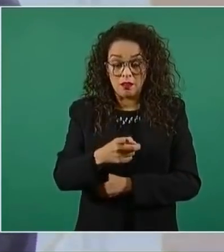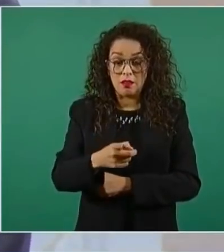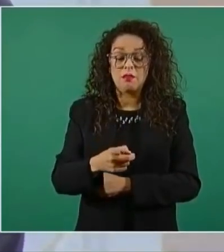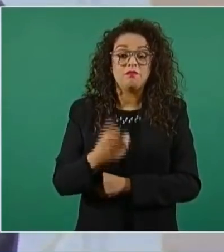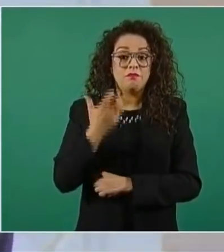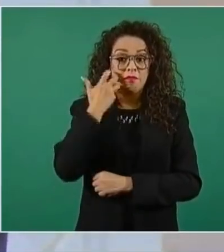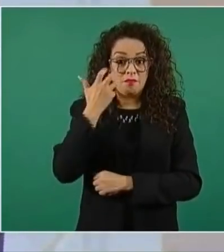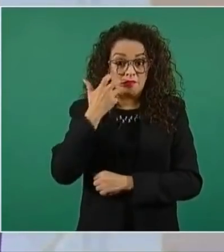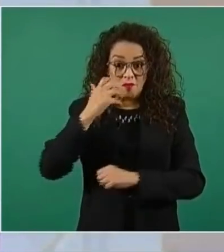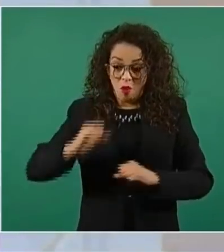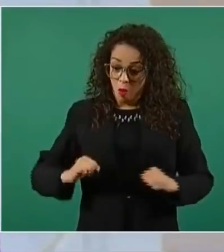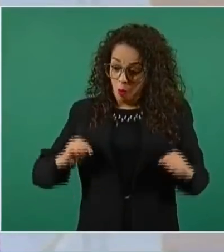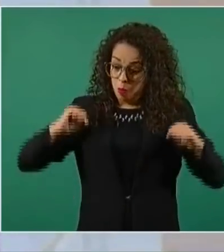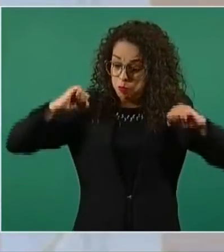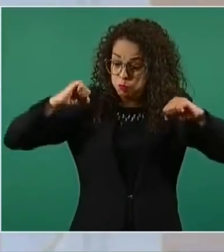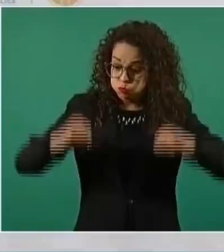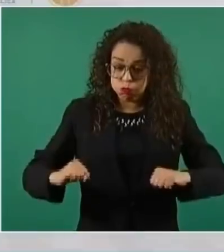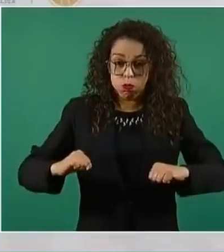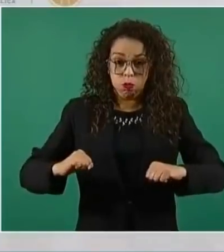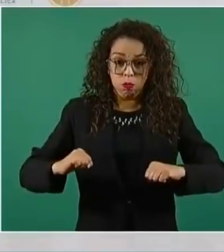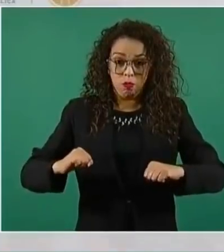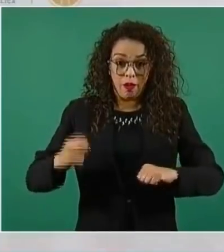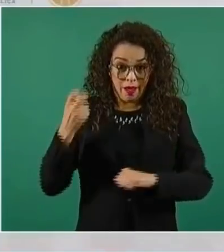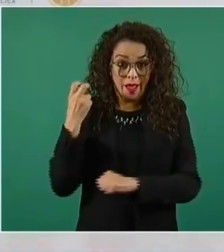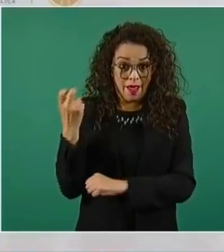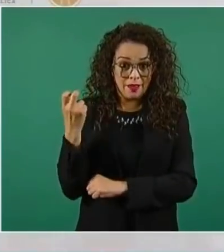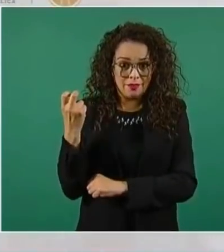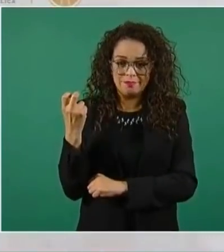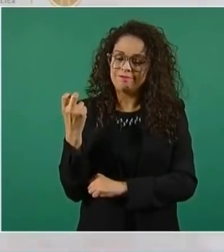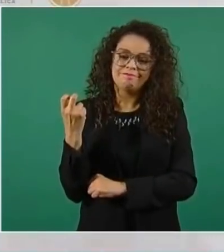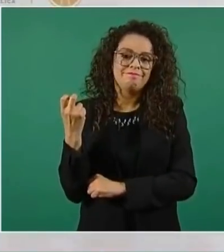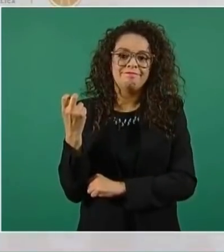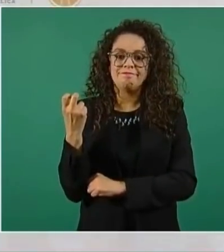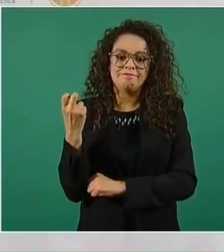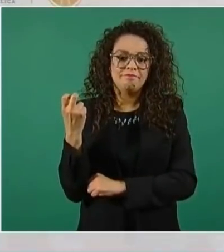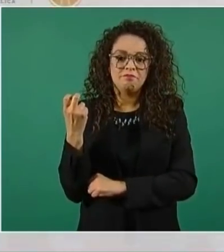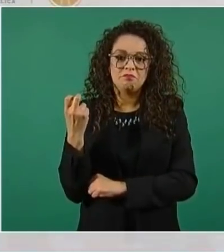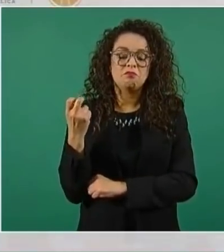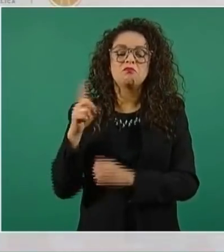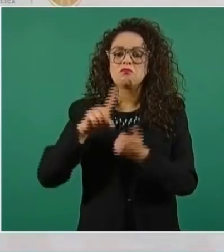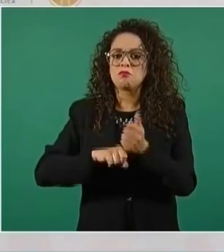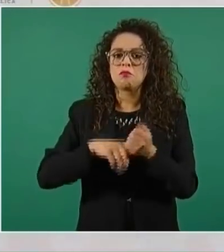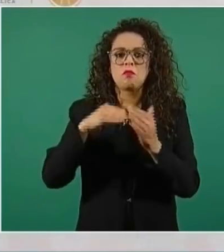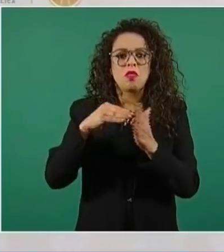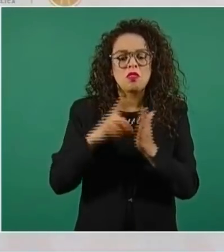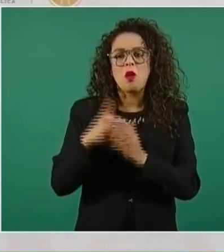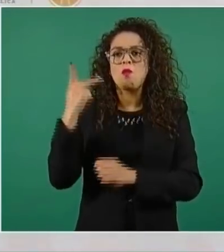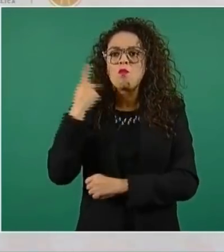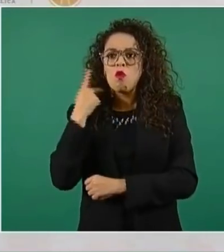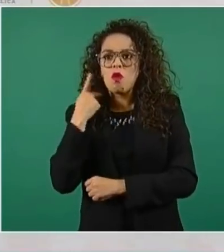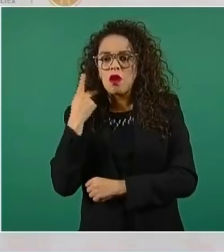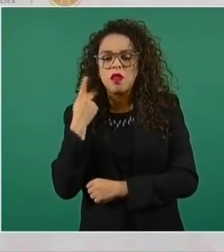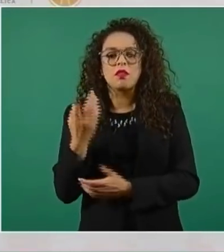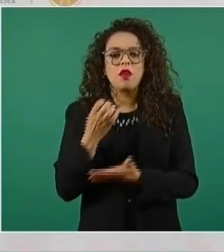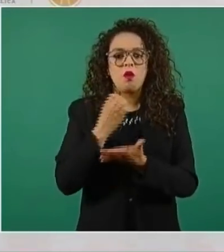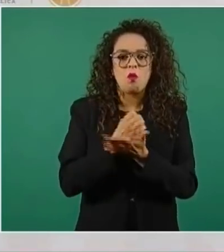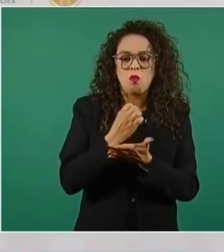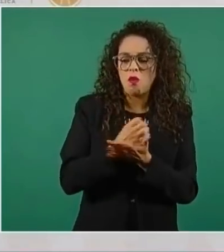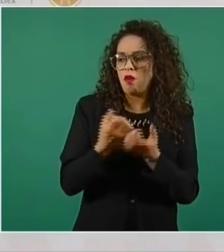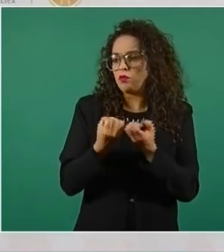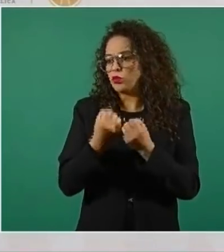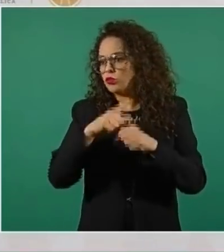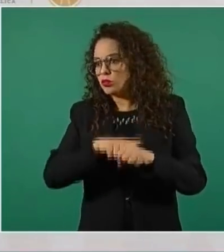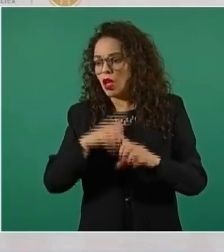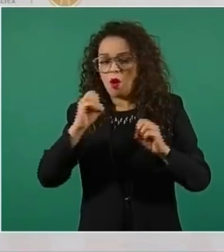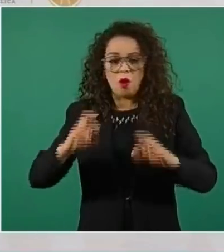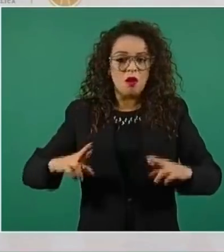a otras naciones o culturas un modelo político, económico, social o religioso